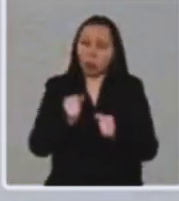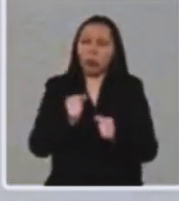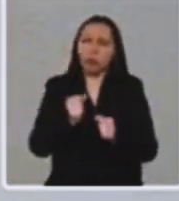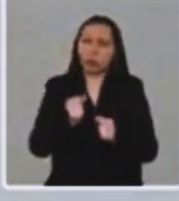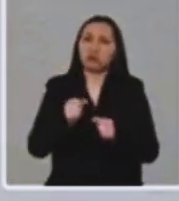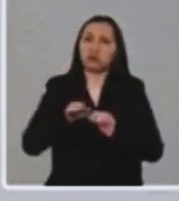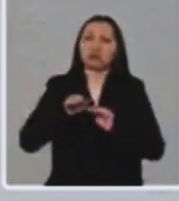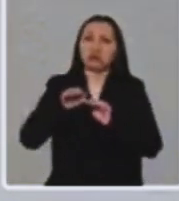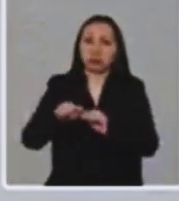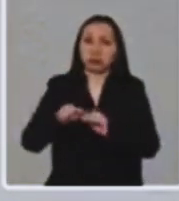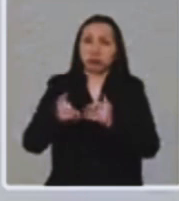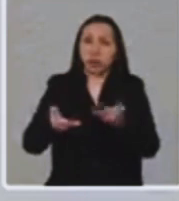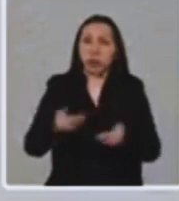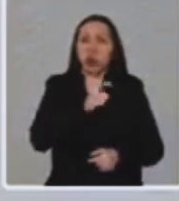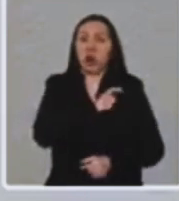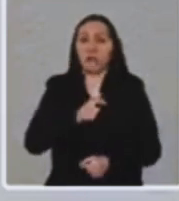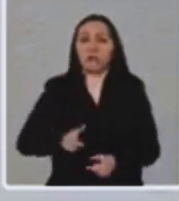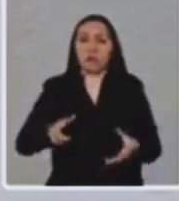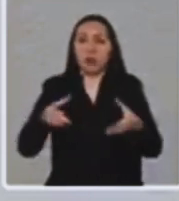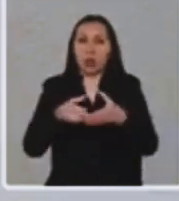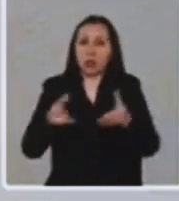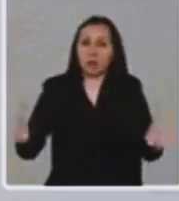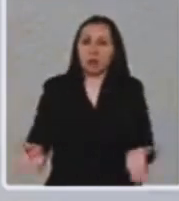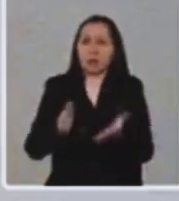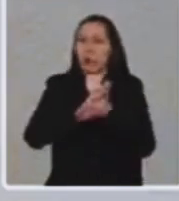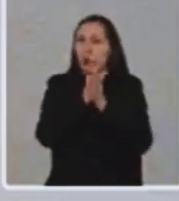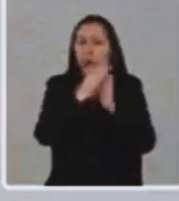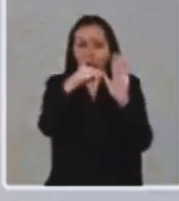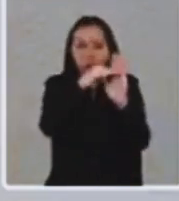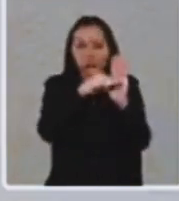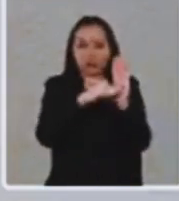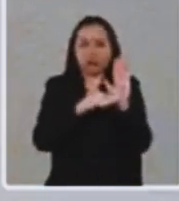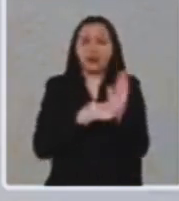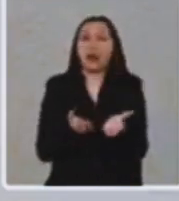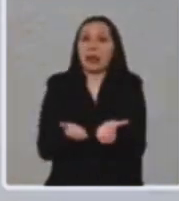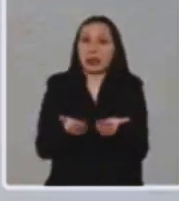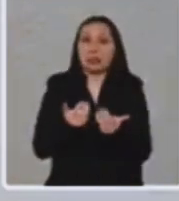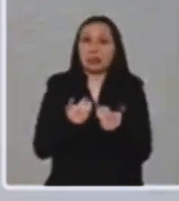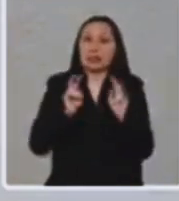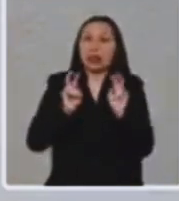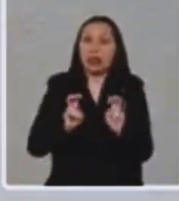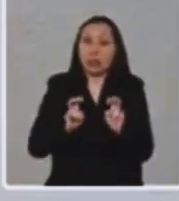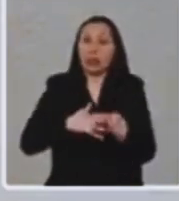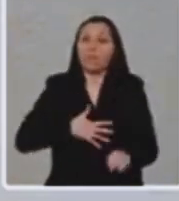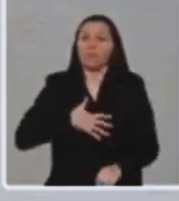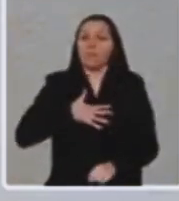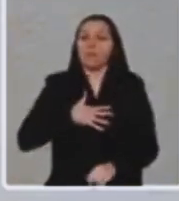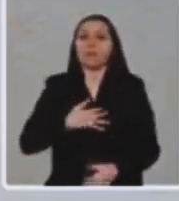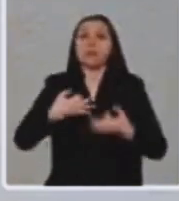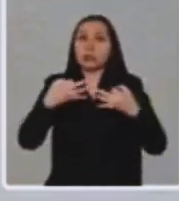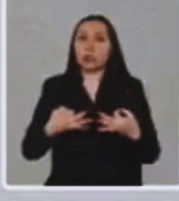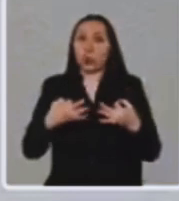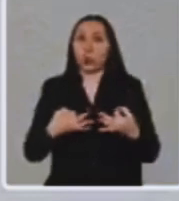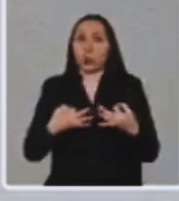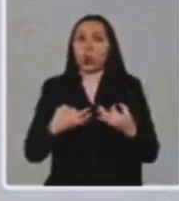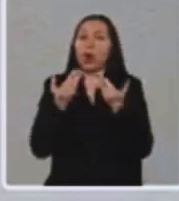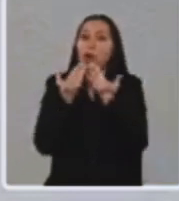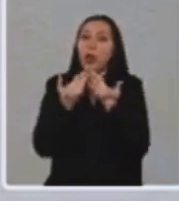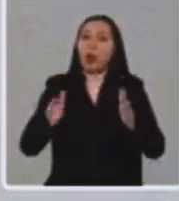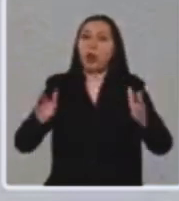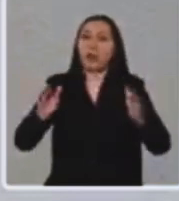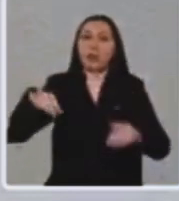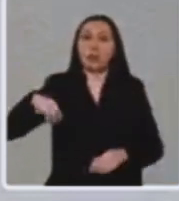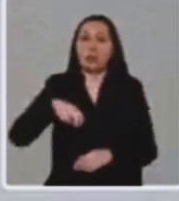contar con este gobierno para impulsar todas las medidas que sean necesarias para sentirse seguras y